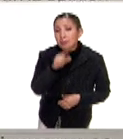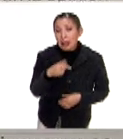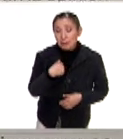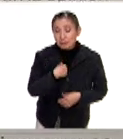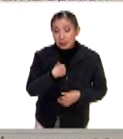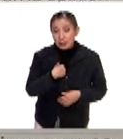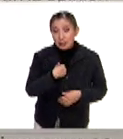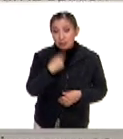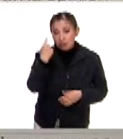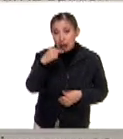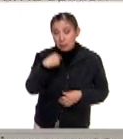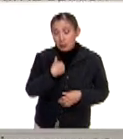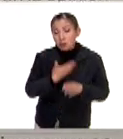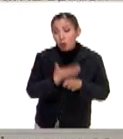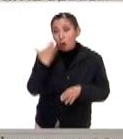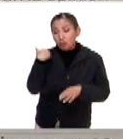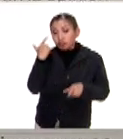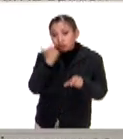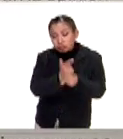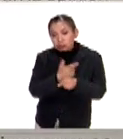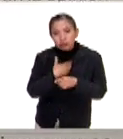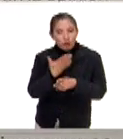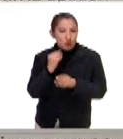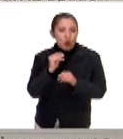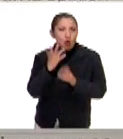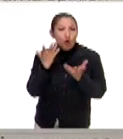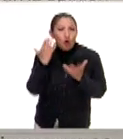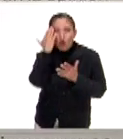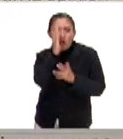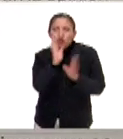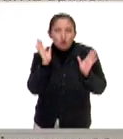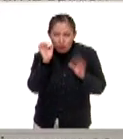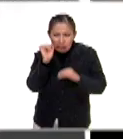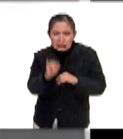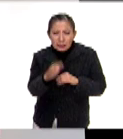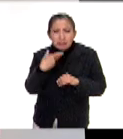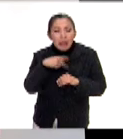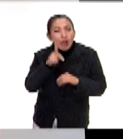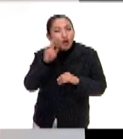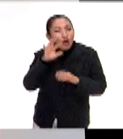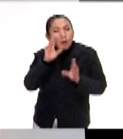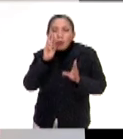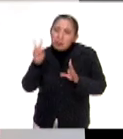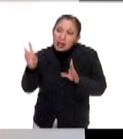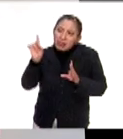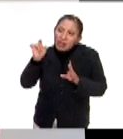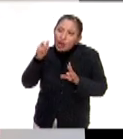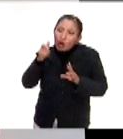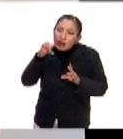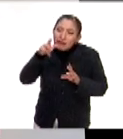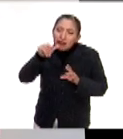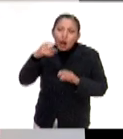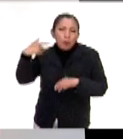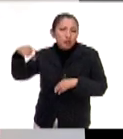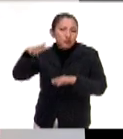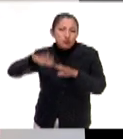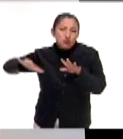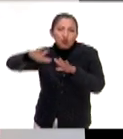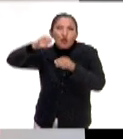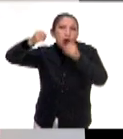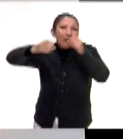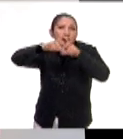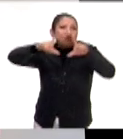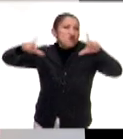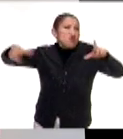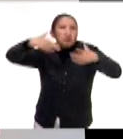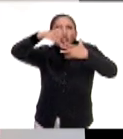mí, para mí fue también un descubrimiento. No es que no fuera conocido, pero solemos voltear a ver a Diego Rivera como desde sus grandes obras